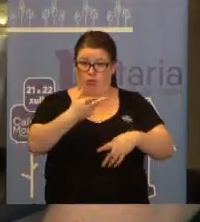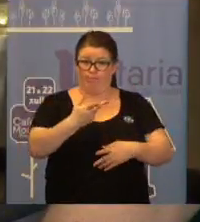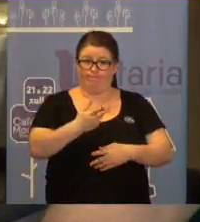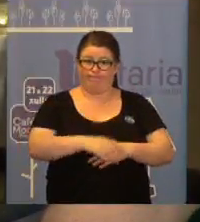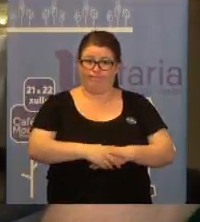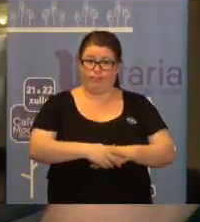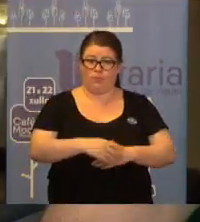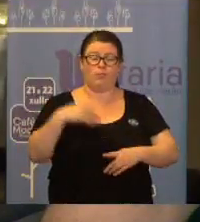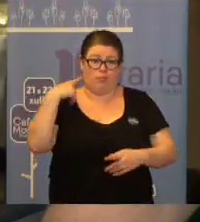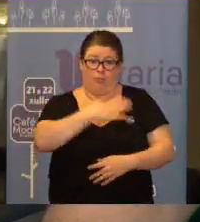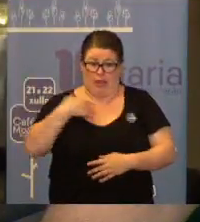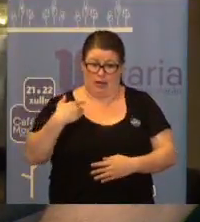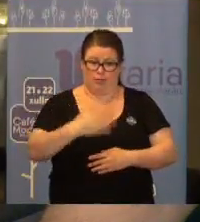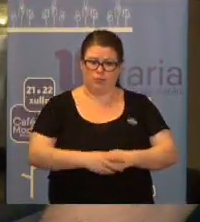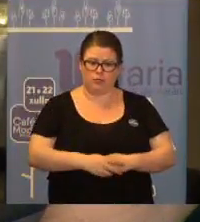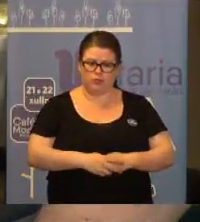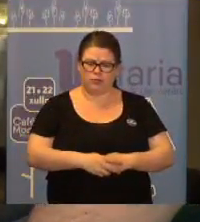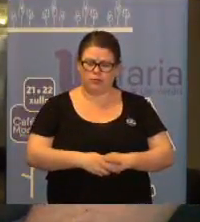non?